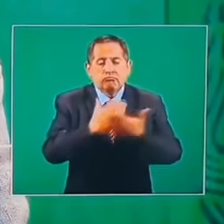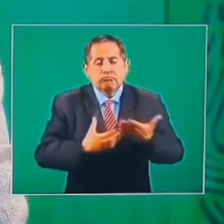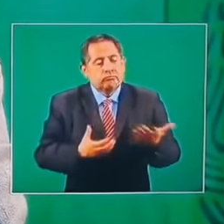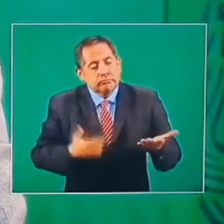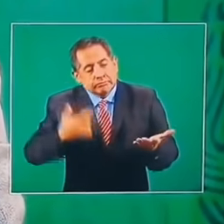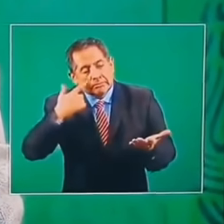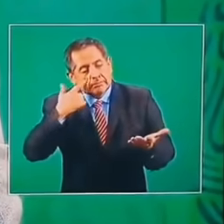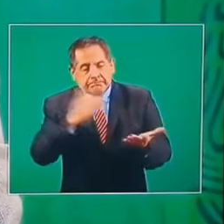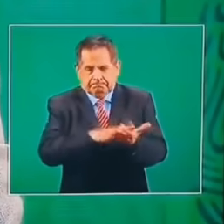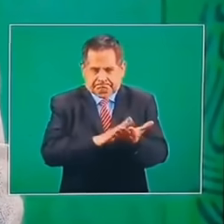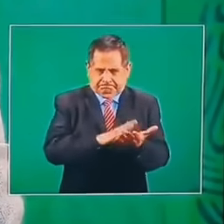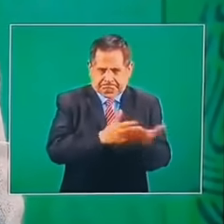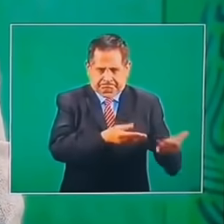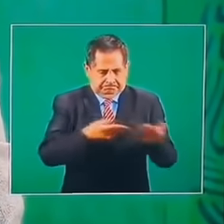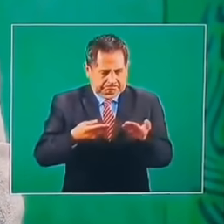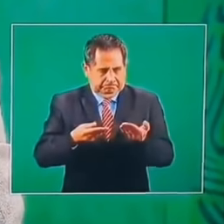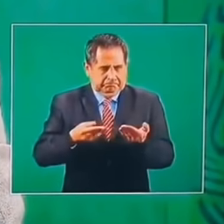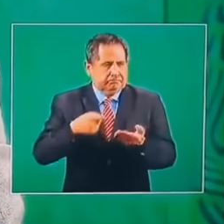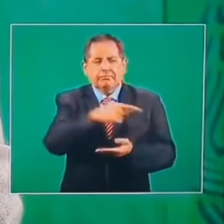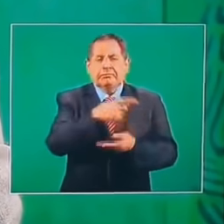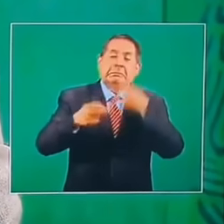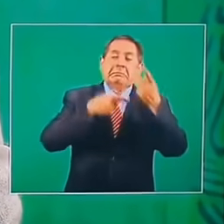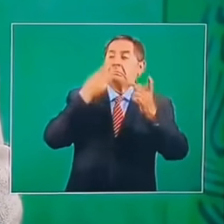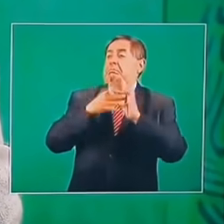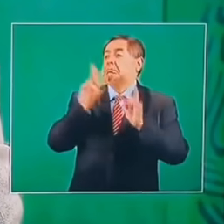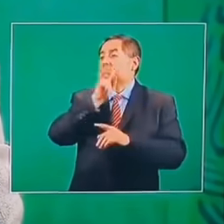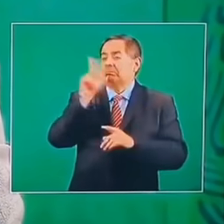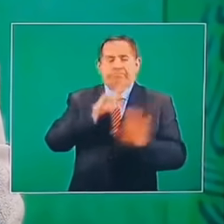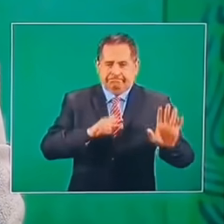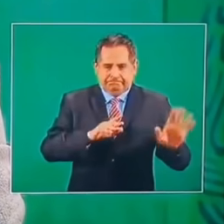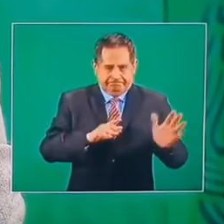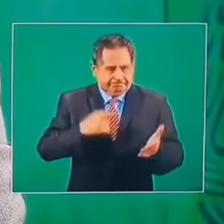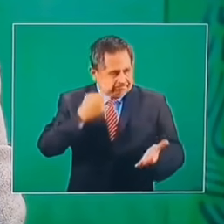nada real, que es pura demagogia.